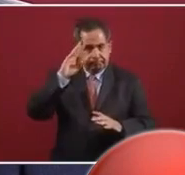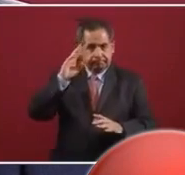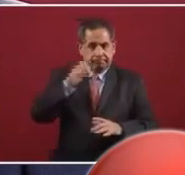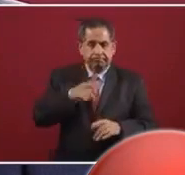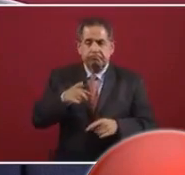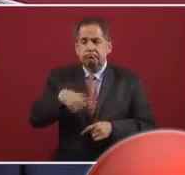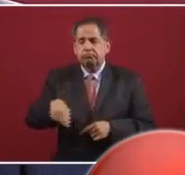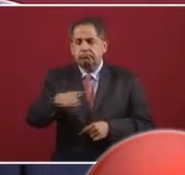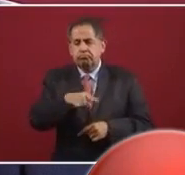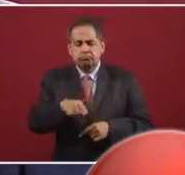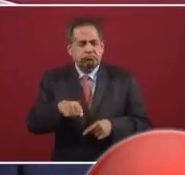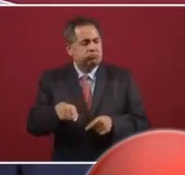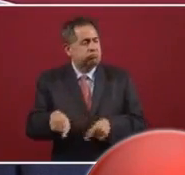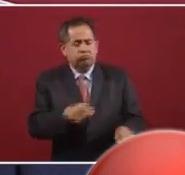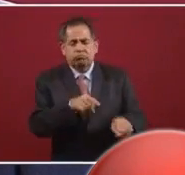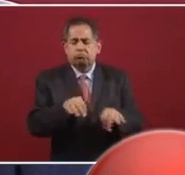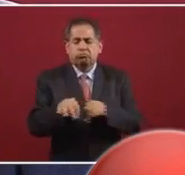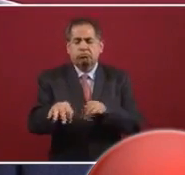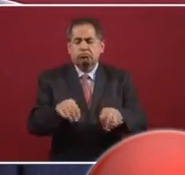ustedes hagan su trabajo